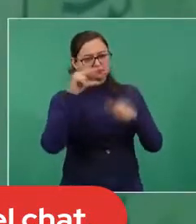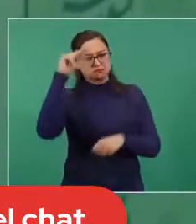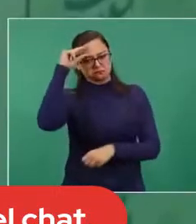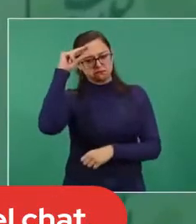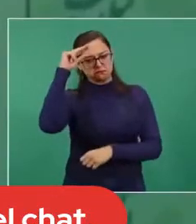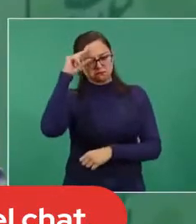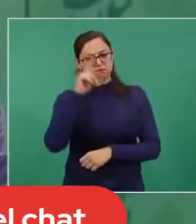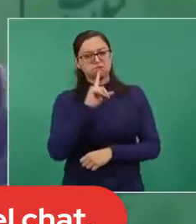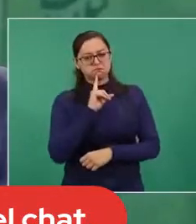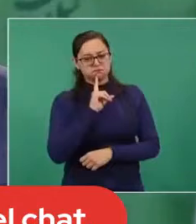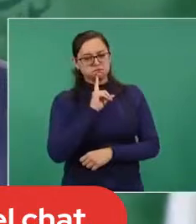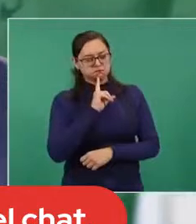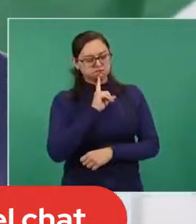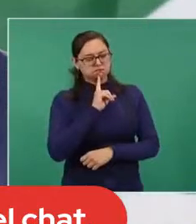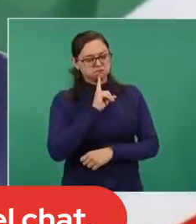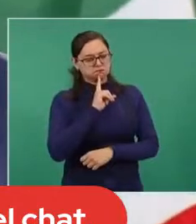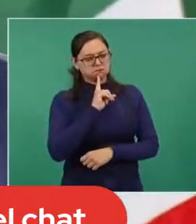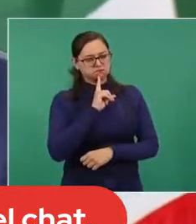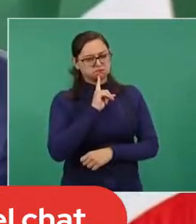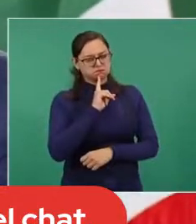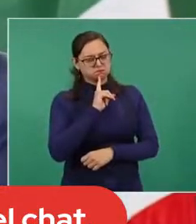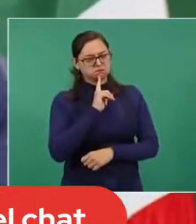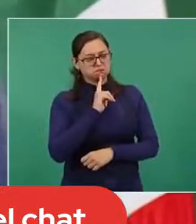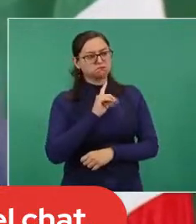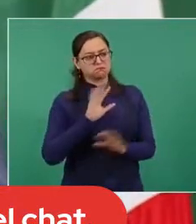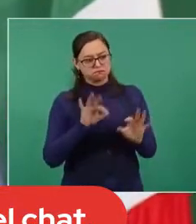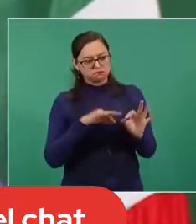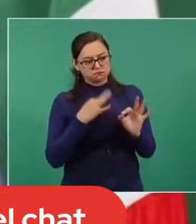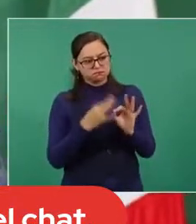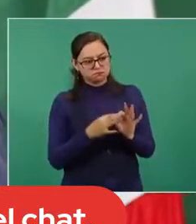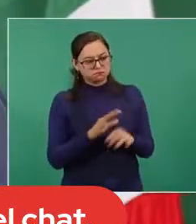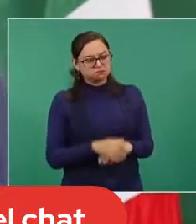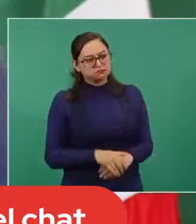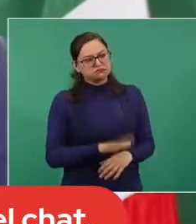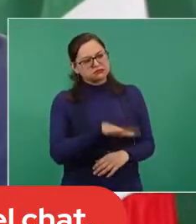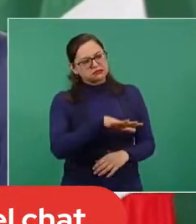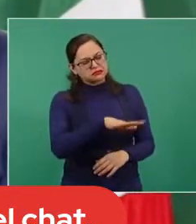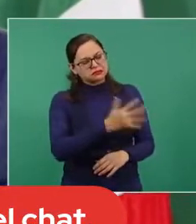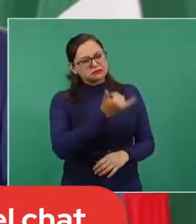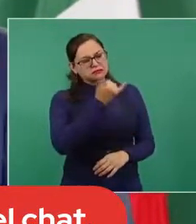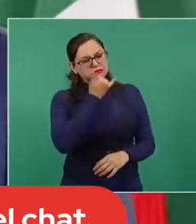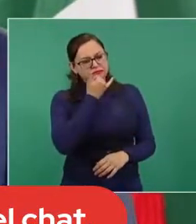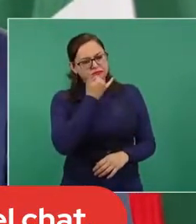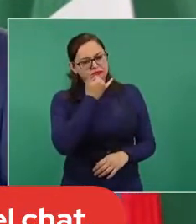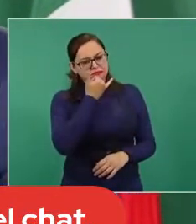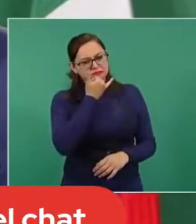callado, le dijo: oiga, ¿y cómo les ha ido a ustedes?